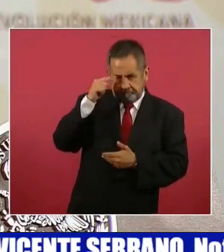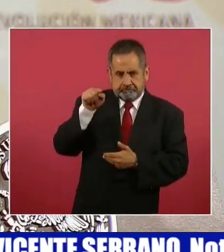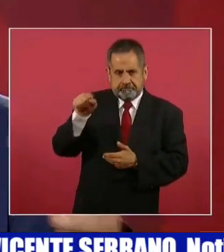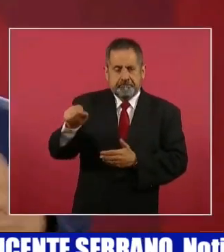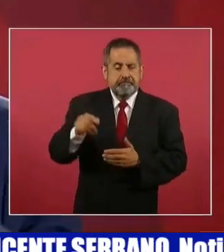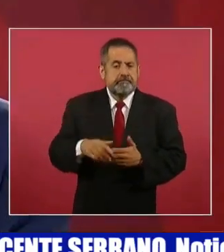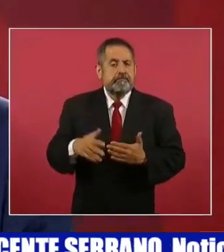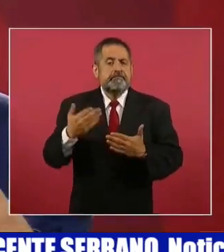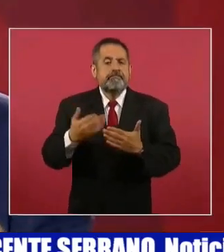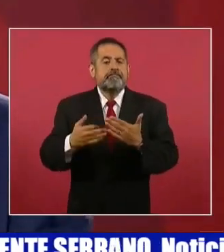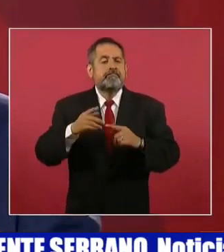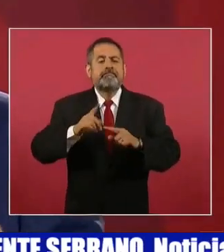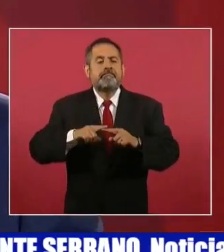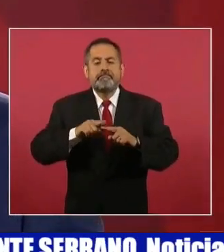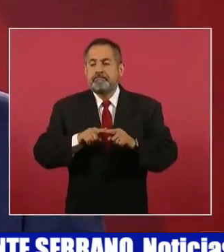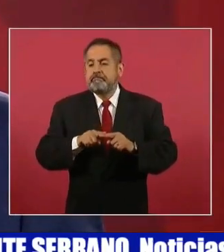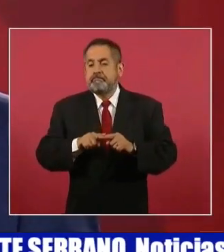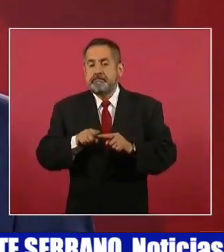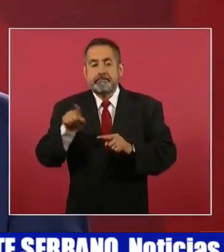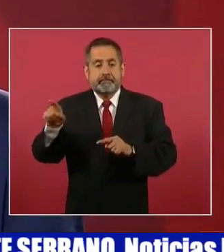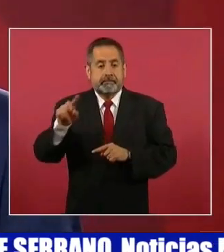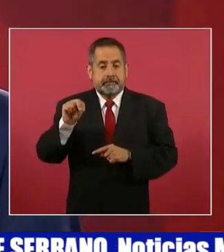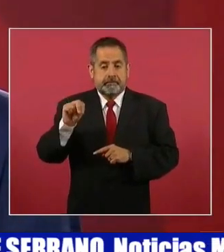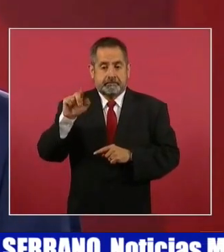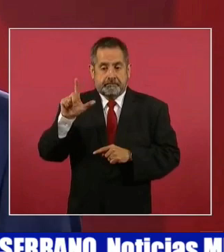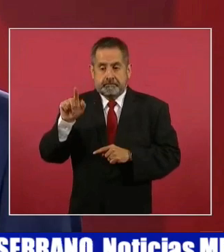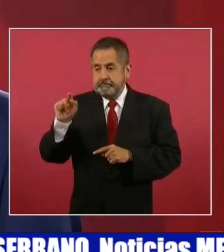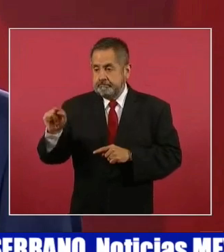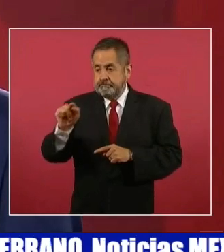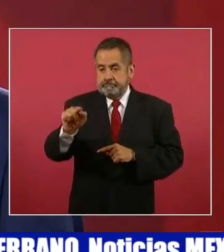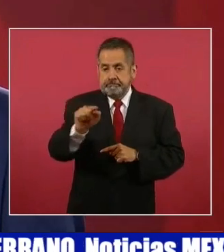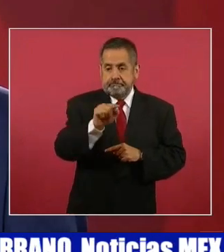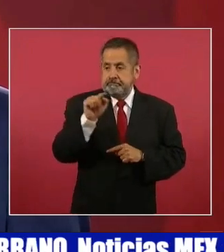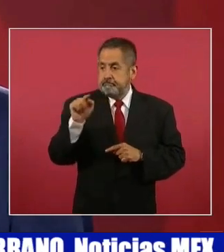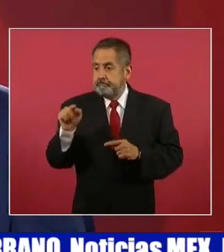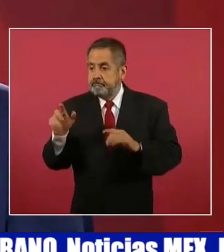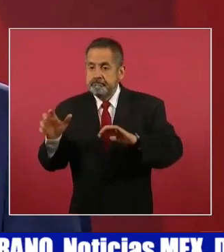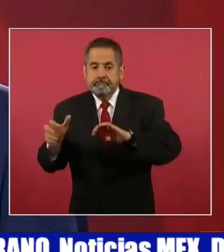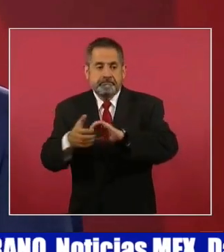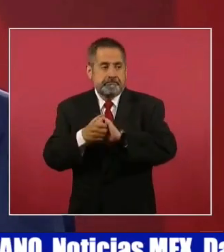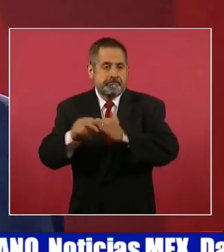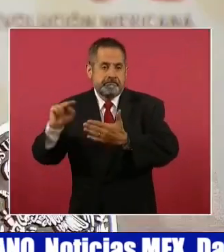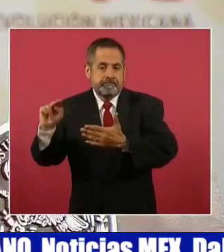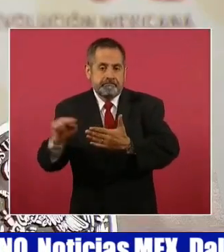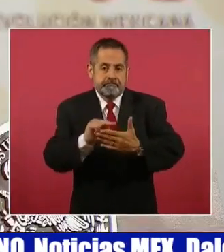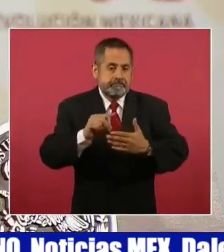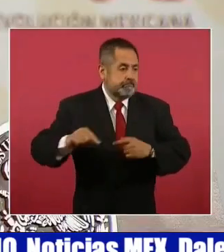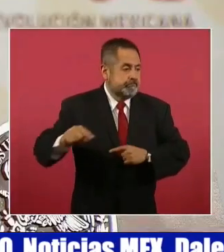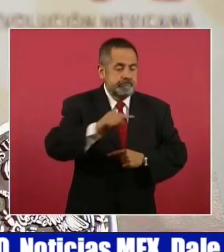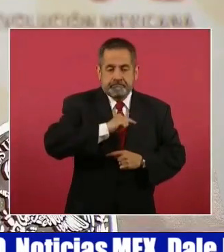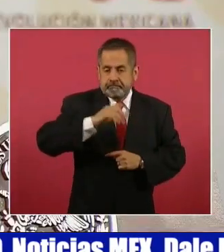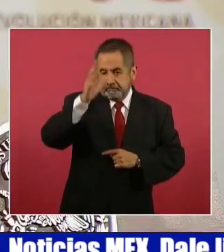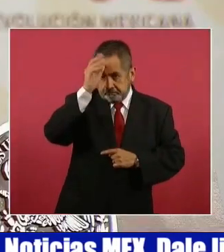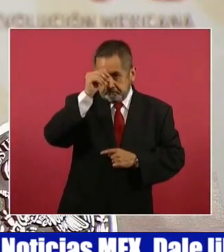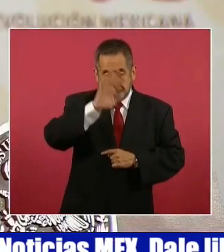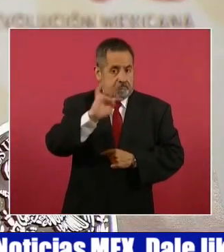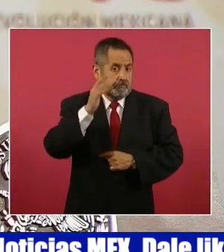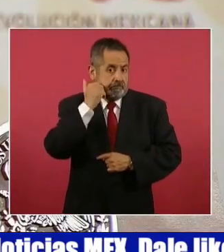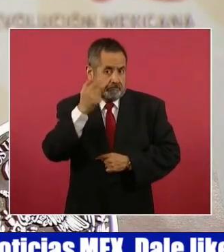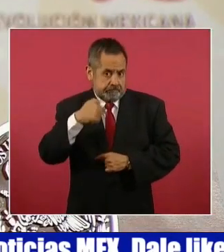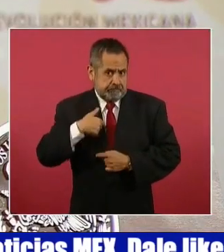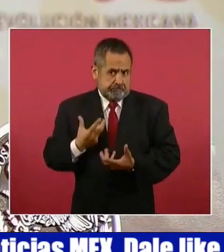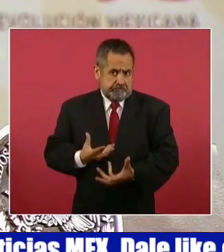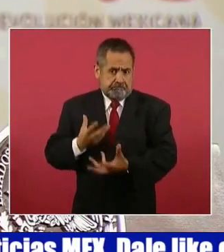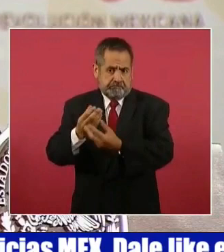cítricos y que están a 1 hora y media o 2 horas de Monterrey, que es donde Monterrey, el área conurbada de Monterrey, donde se presenta